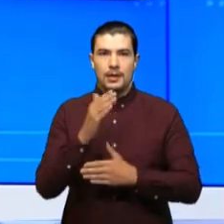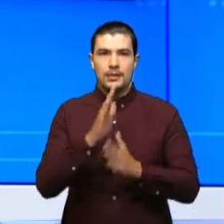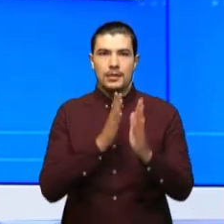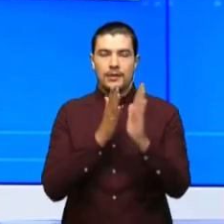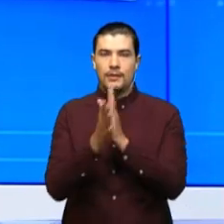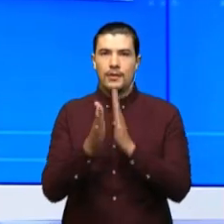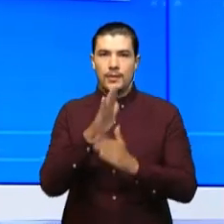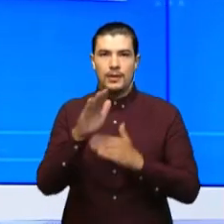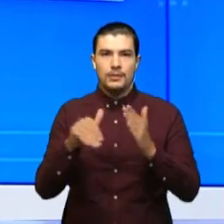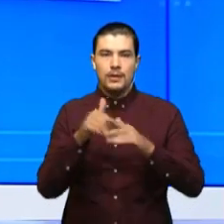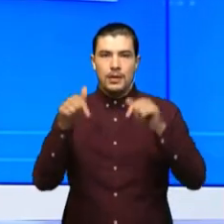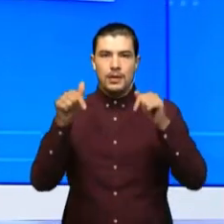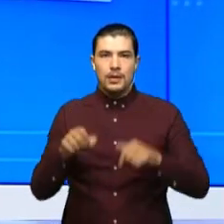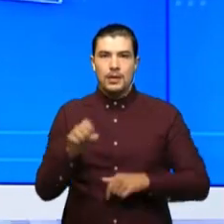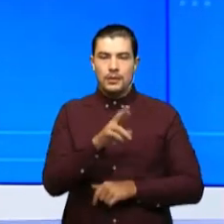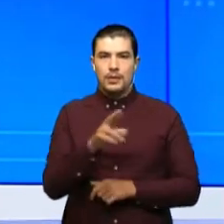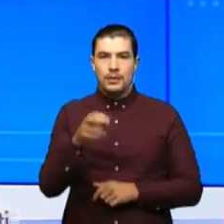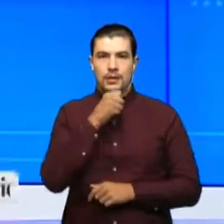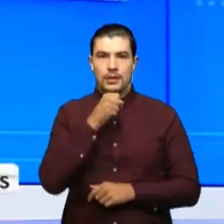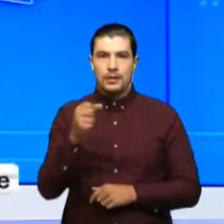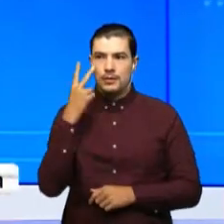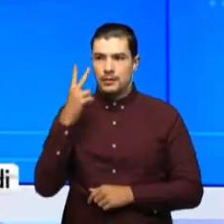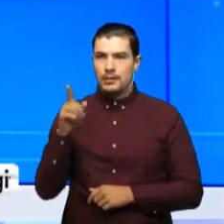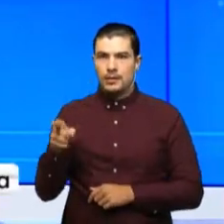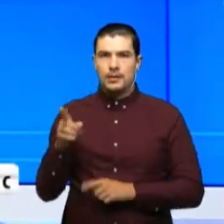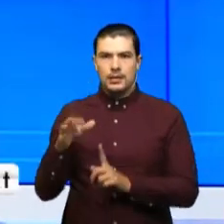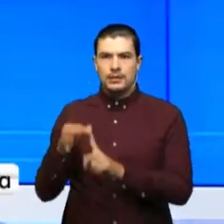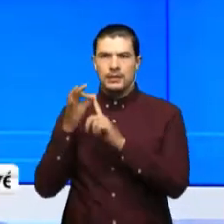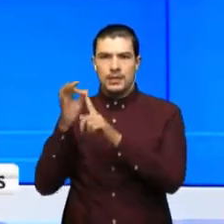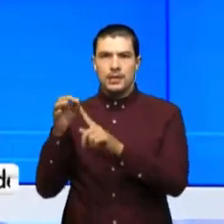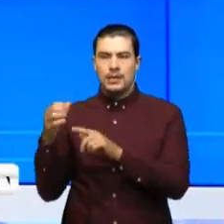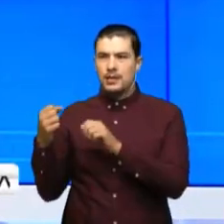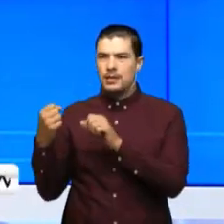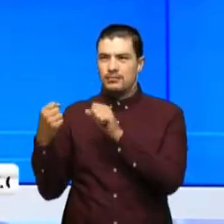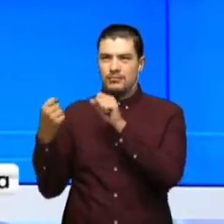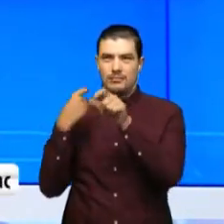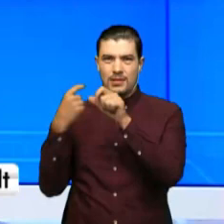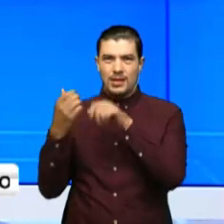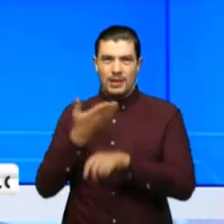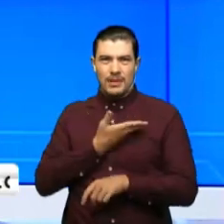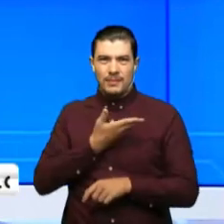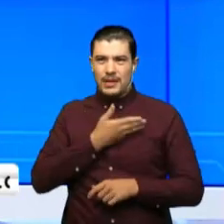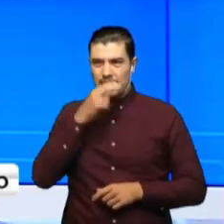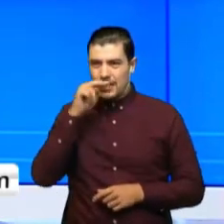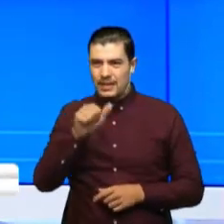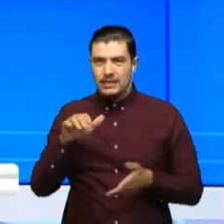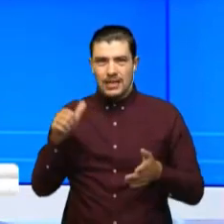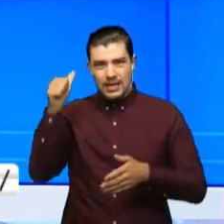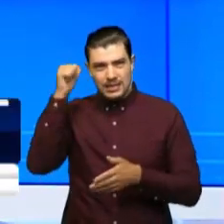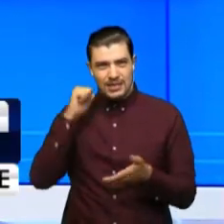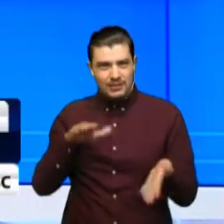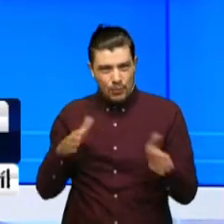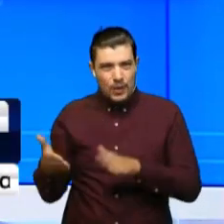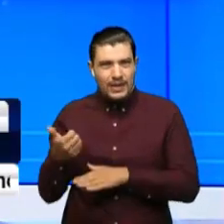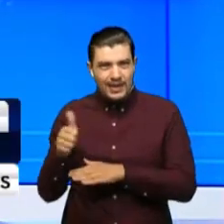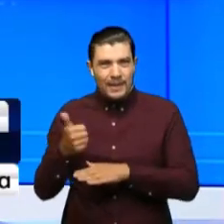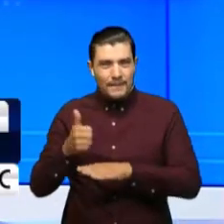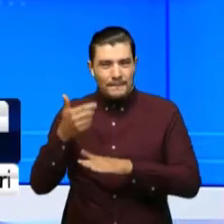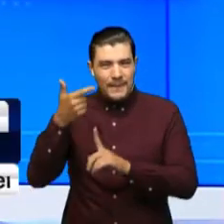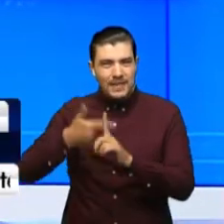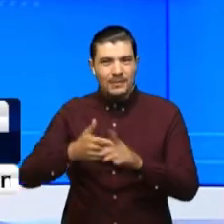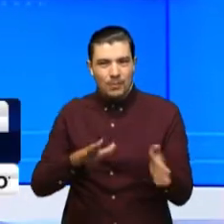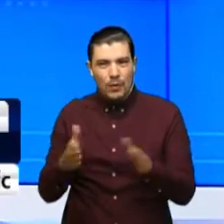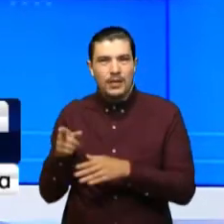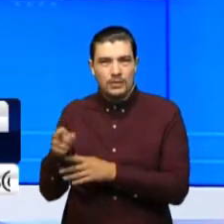la atención que oriente noticias obtuvo en exclusiva una entrevista con la madre de la niña que murió ayer y de quien se investigan las causas